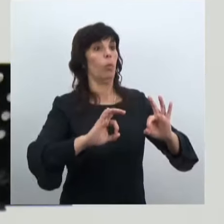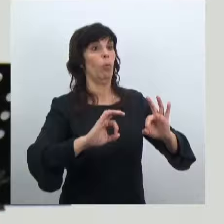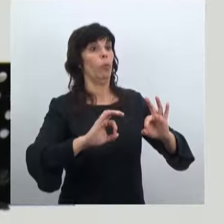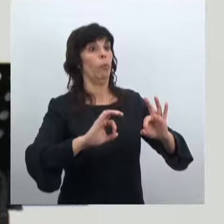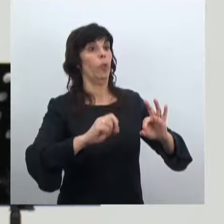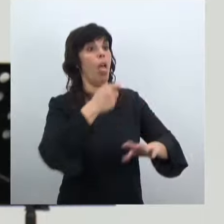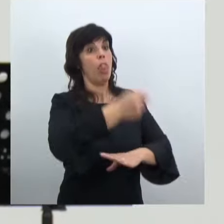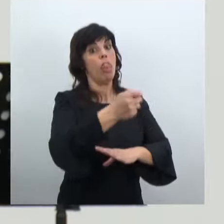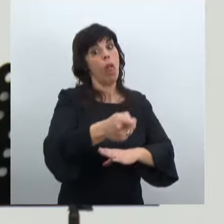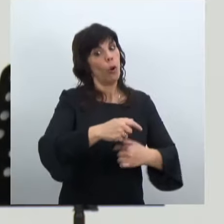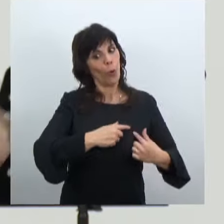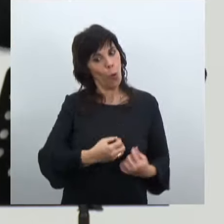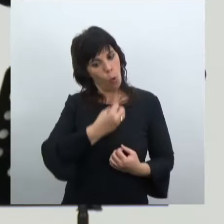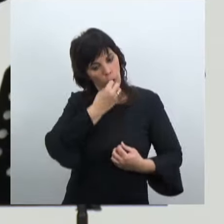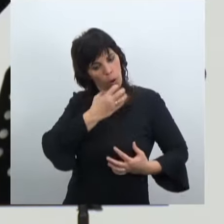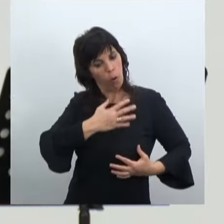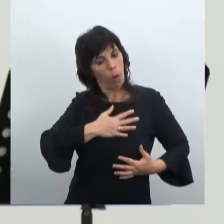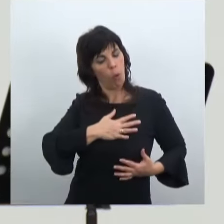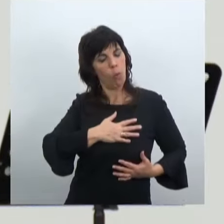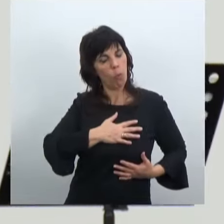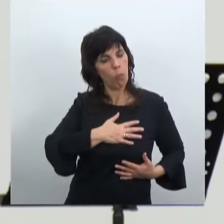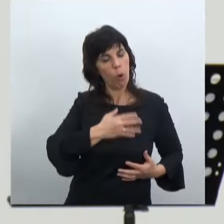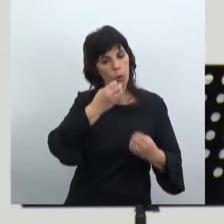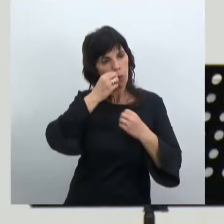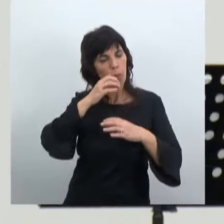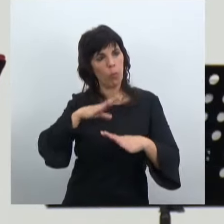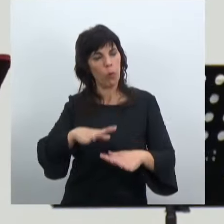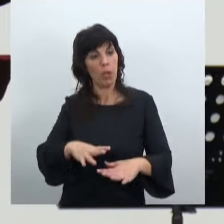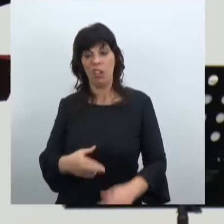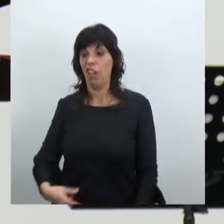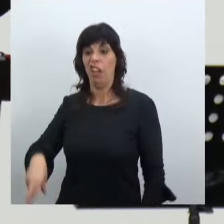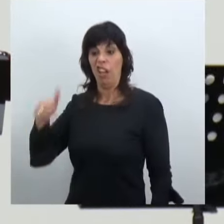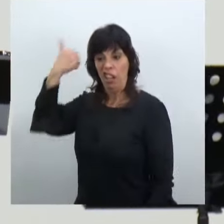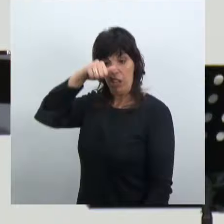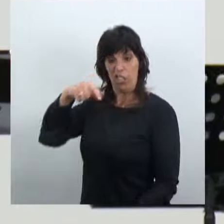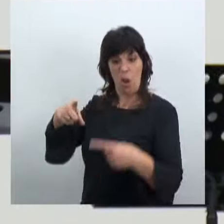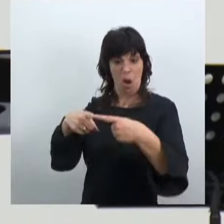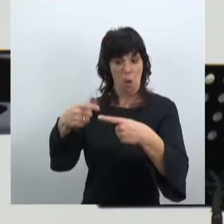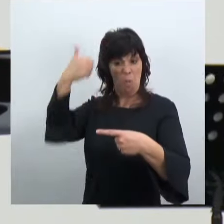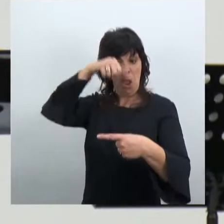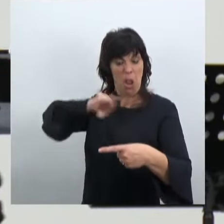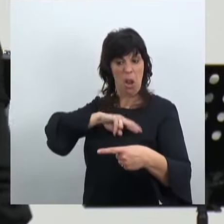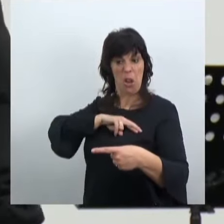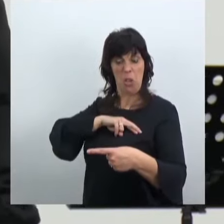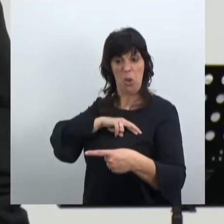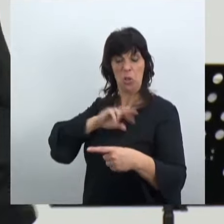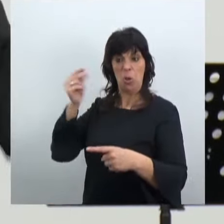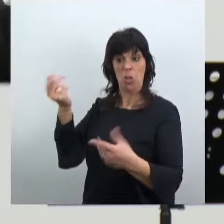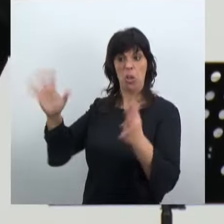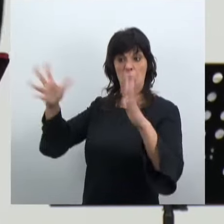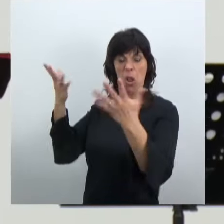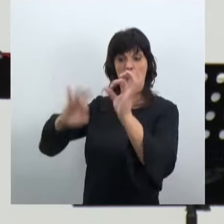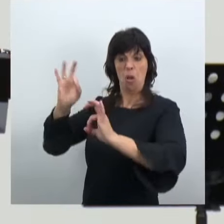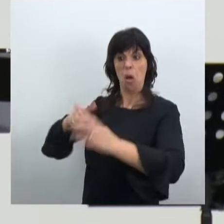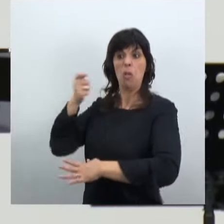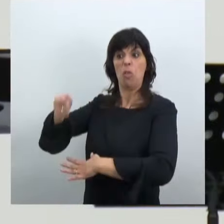bendice. Este hombre ayunaba, este hombre diezmaba y no le traía provecho. Aquí en